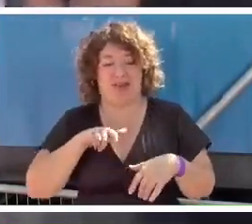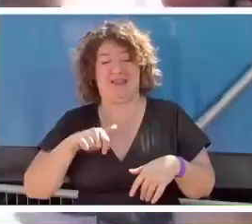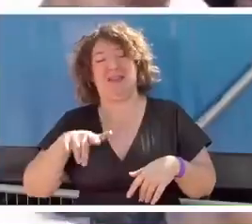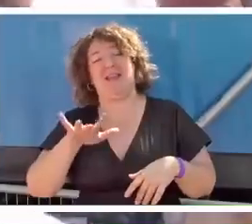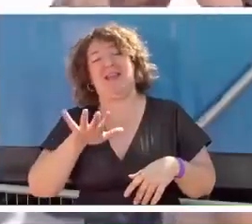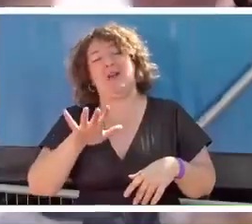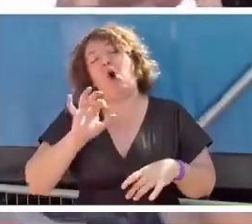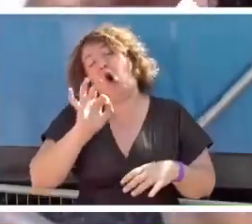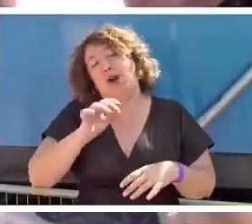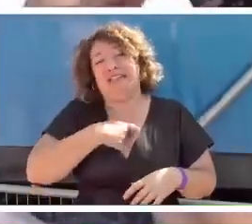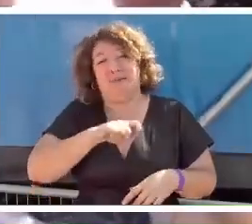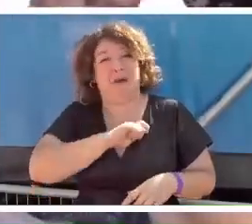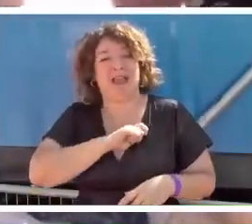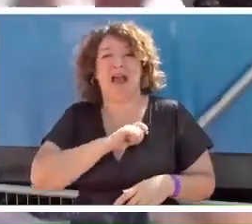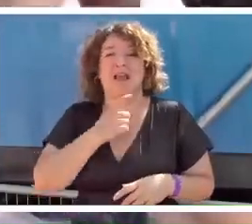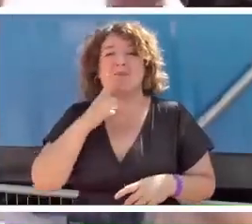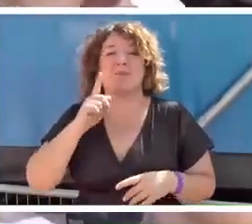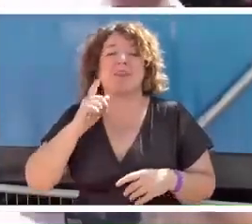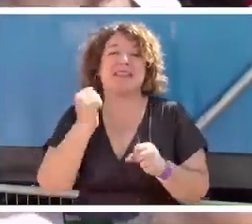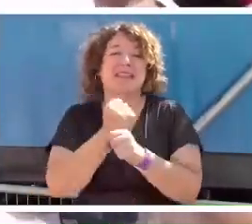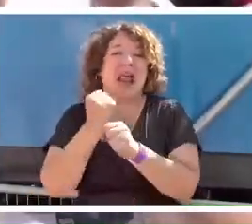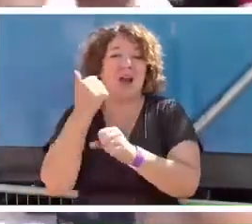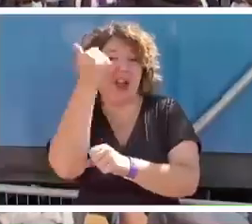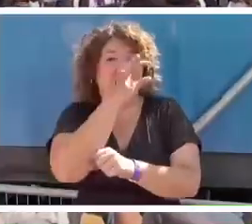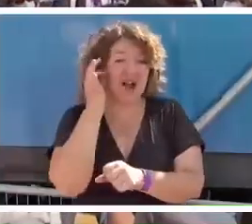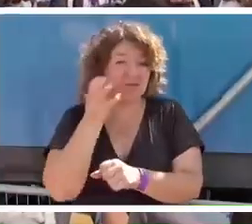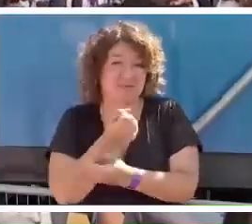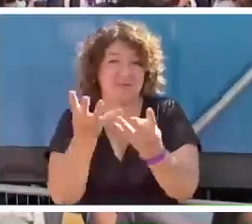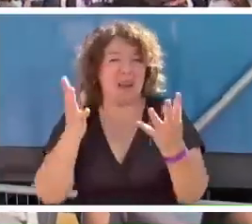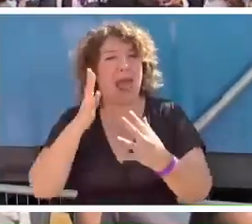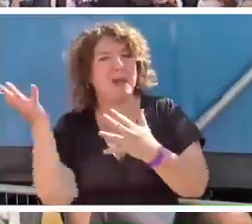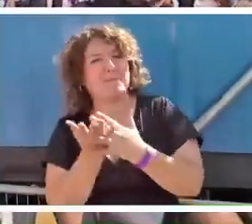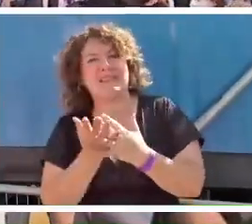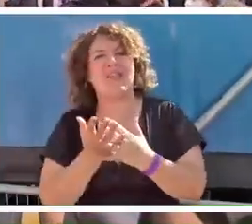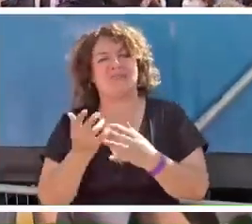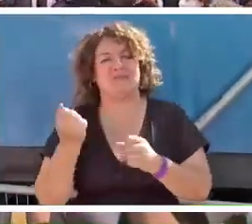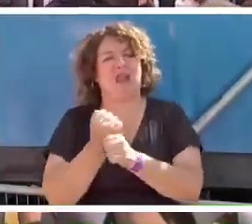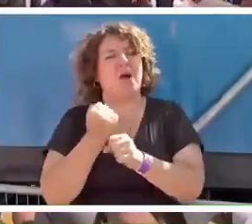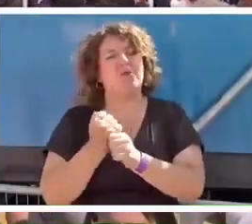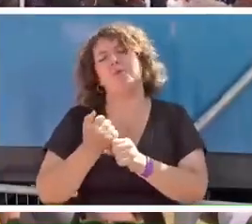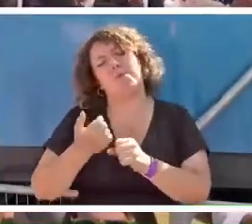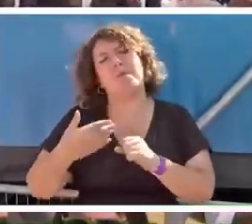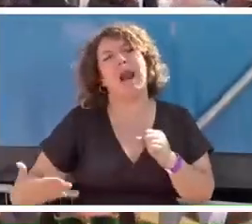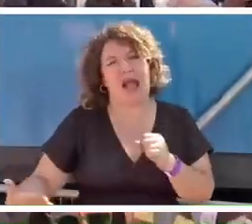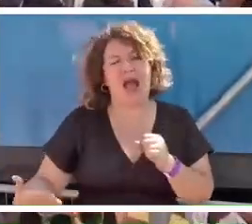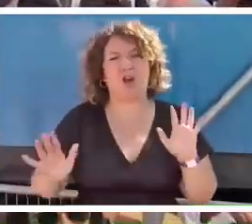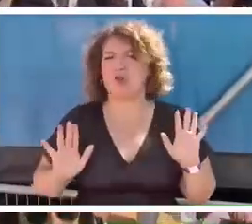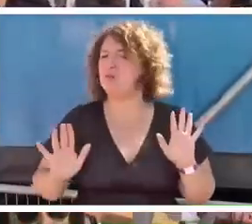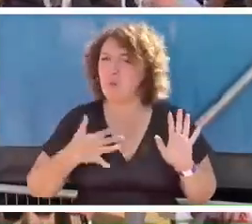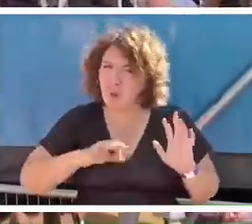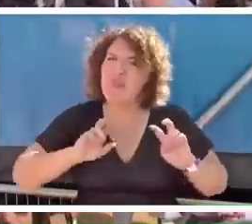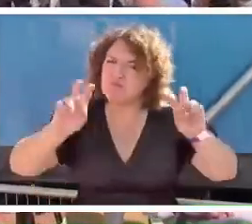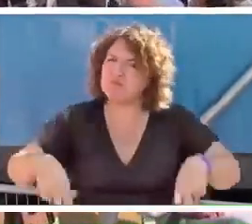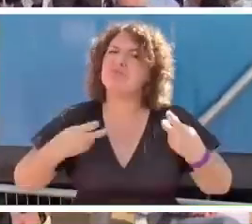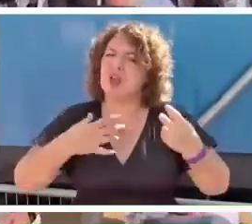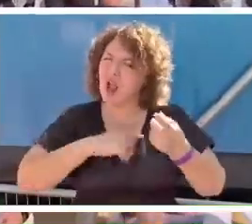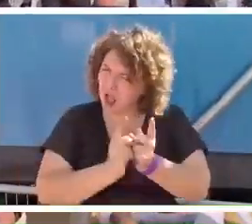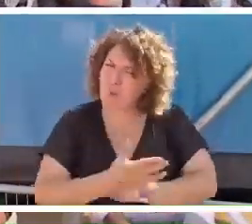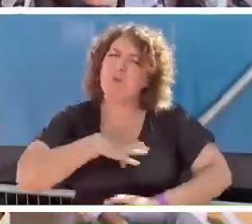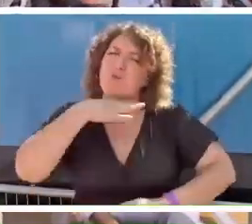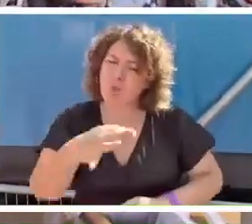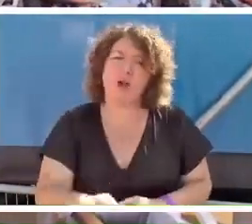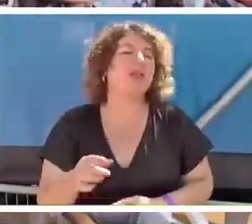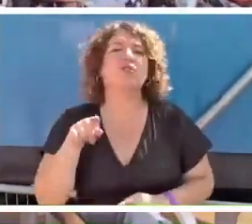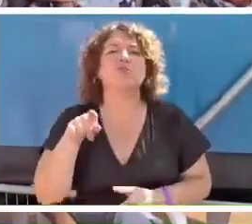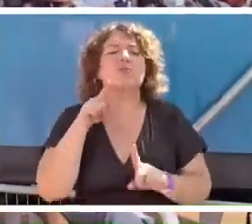el que la mitad de los trabajadores y trabajadoras son precarios. Esto es posible cambiarlo y para eso